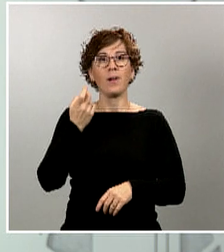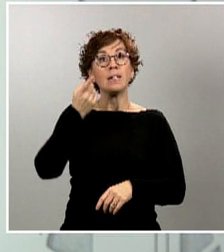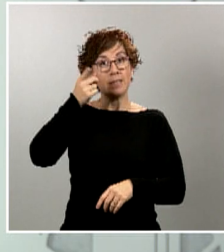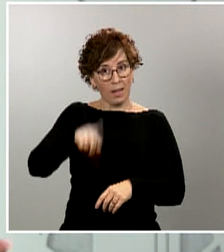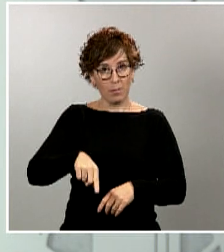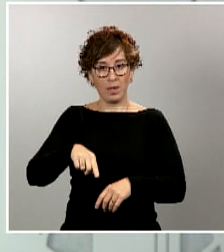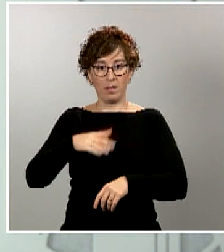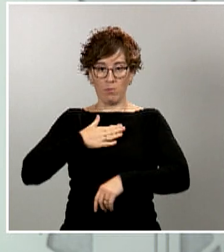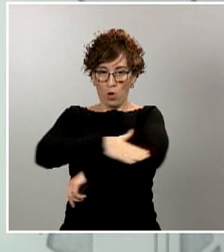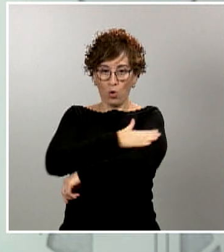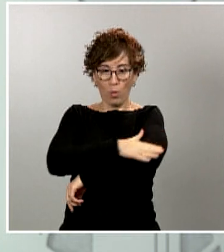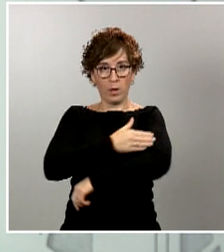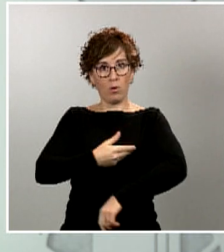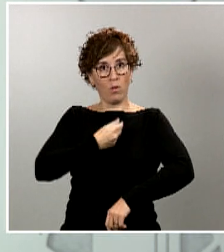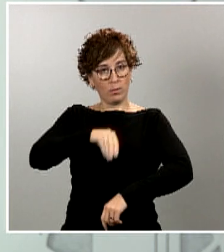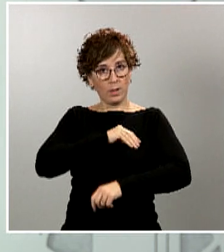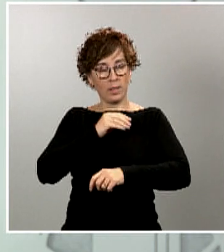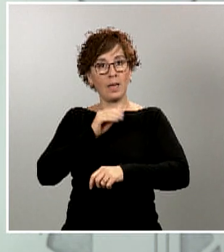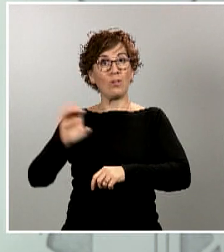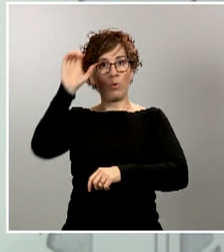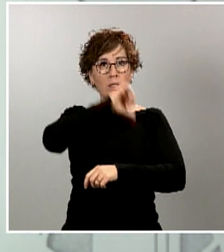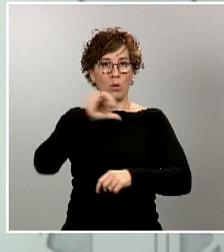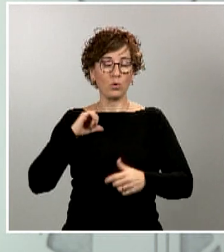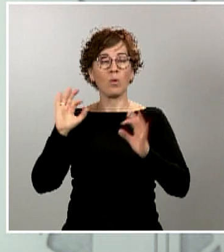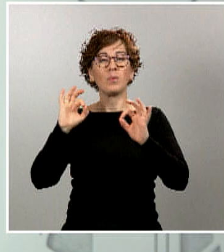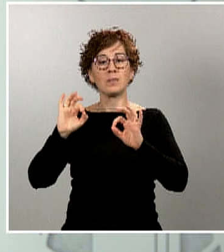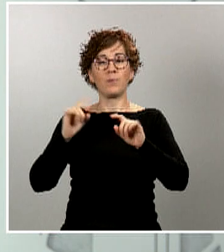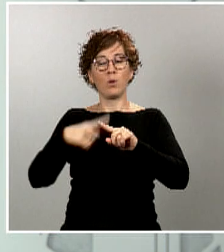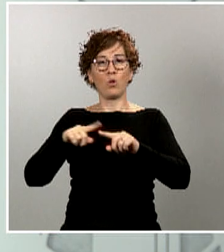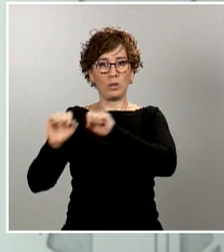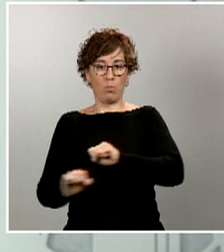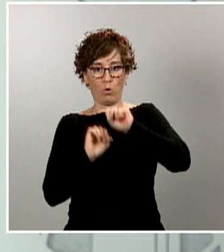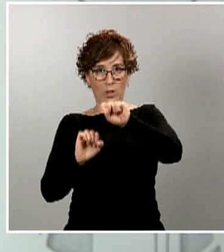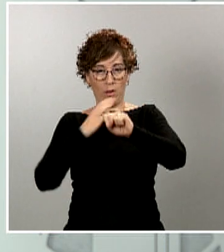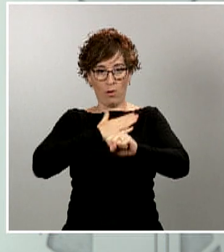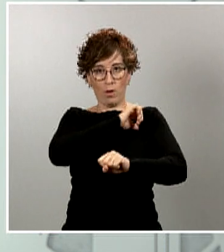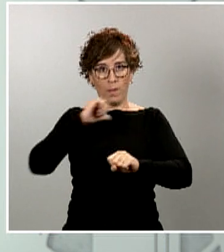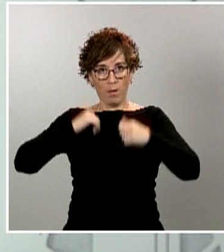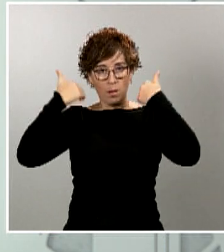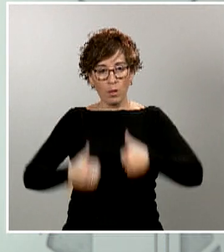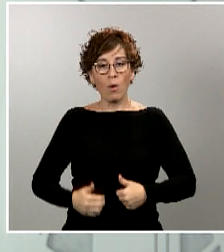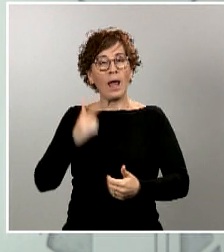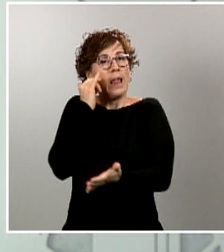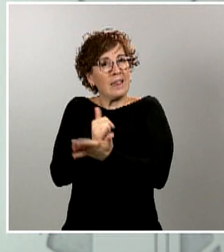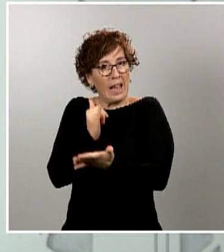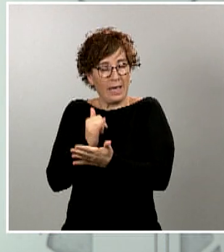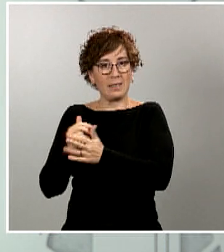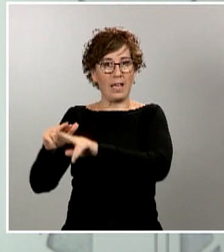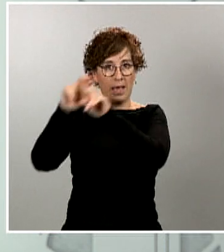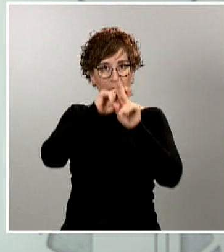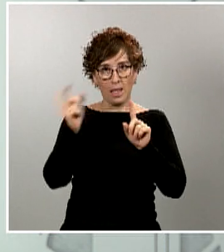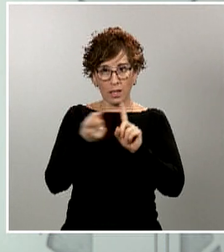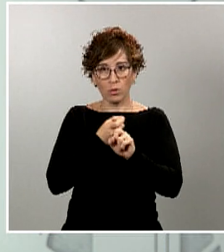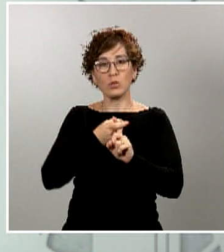comunidades autónomas. Me refiero a los equipos de protección individual, a todo el conjunto de test de diagnósticos y al conjunto de equipos de